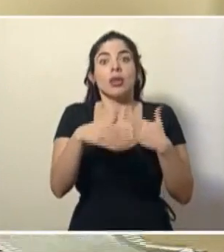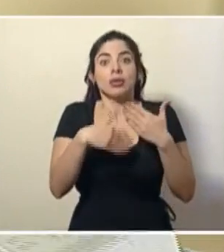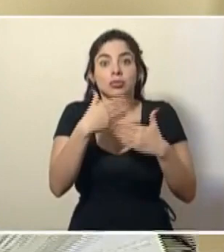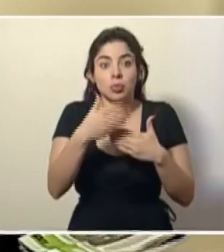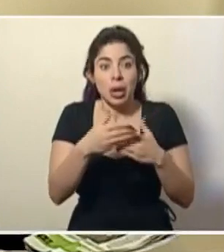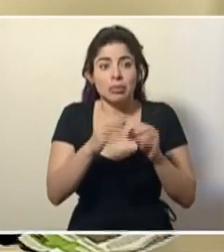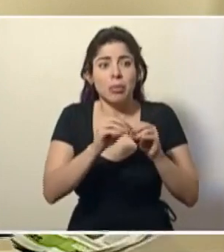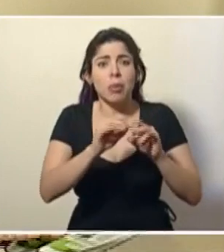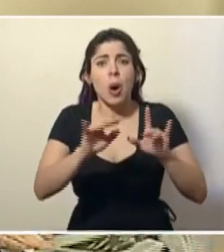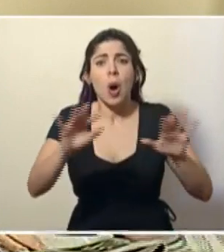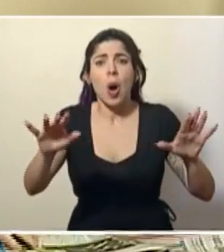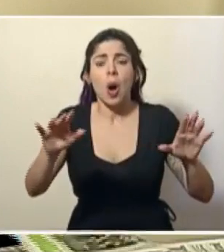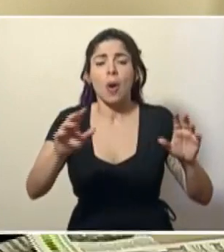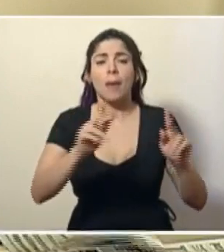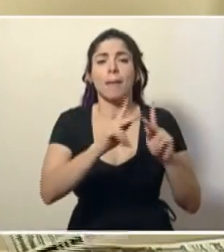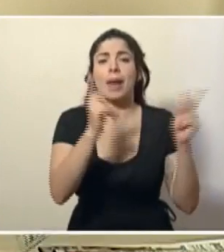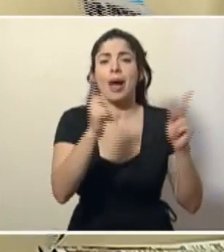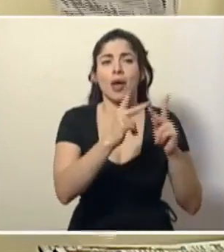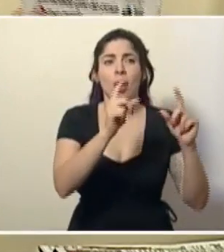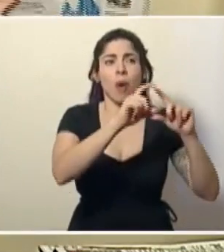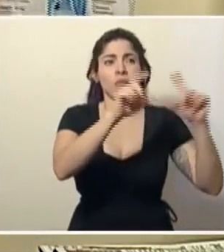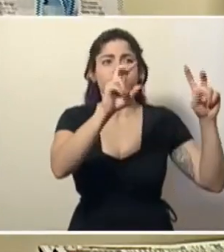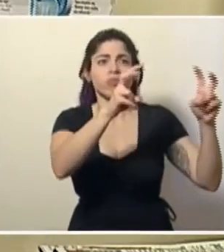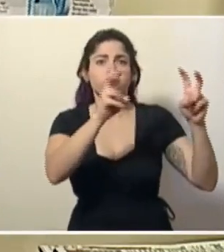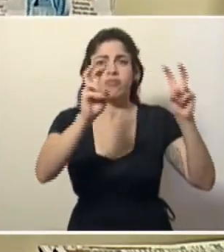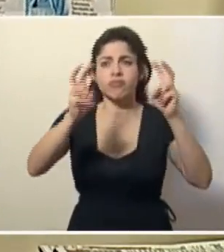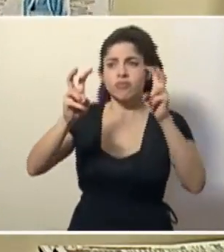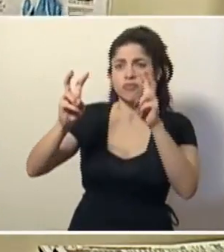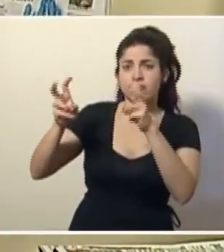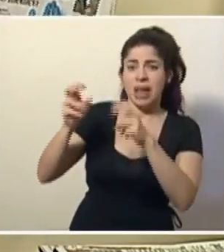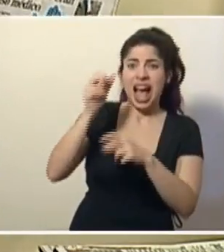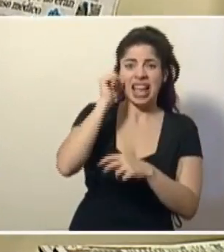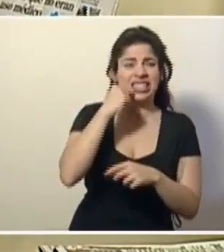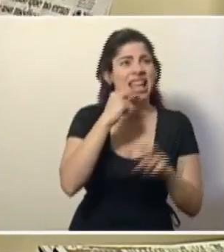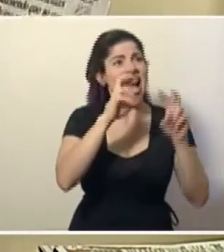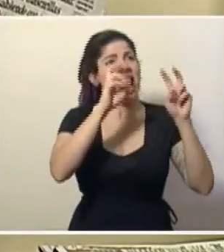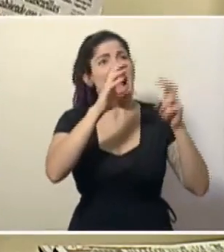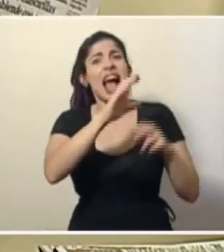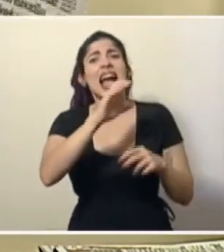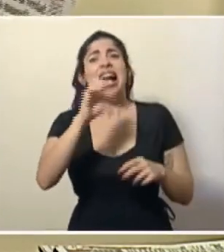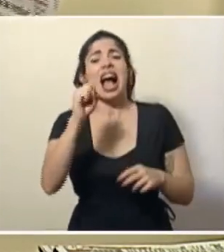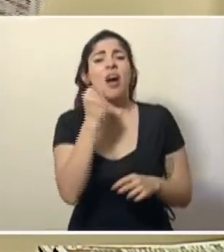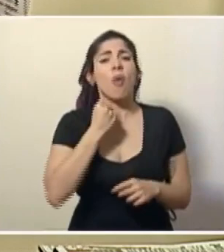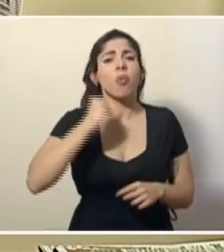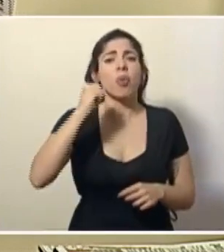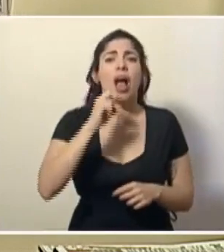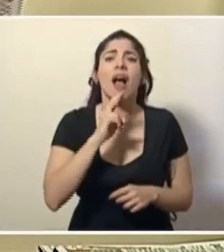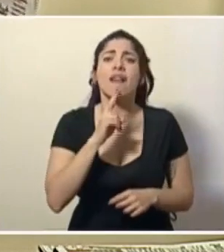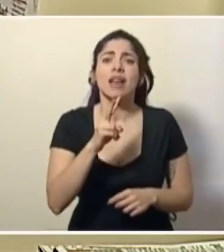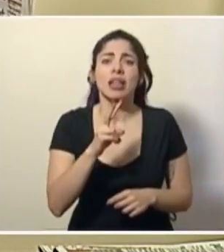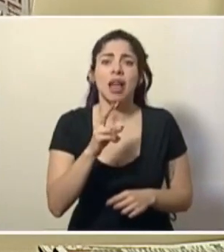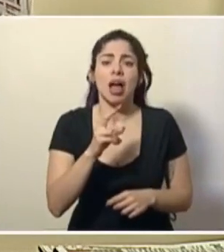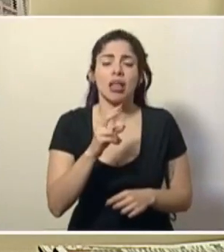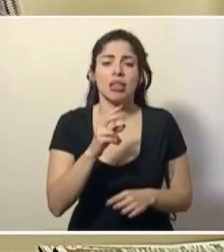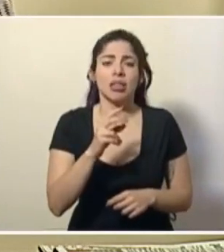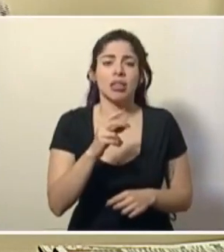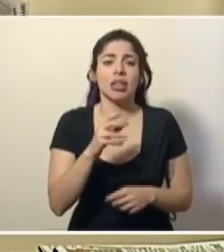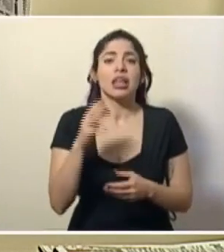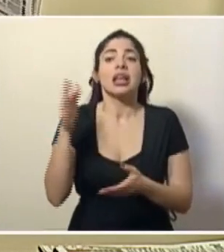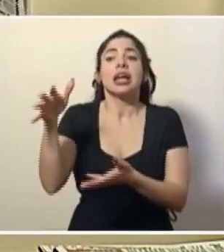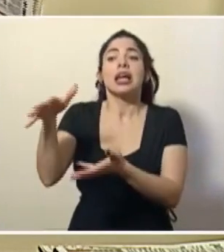serie de titulares, ¿verdad? El titular de ayer, Caja faltó a la verdad, recibió